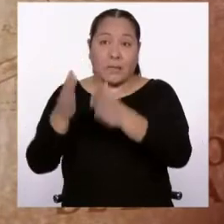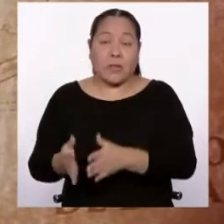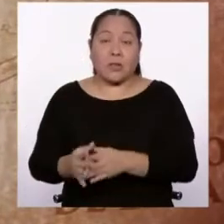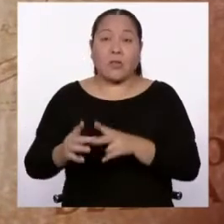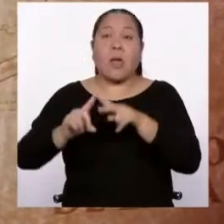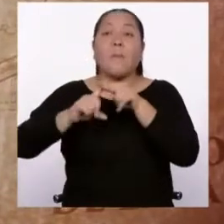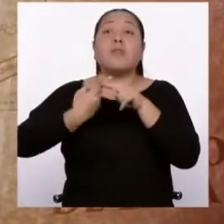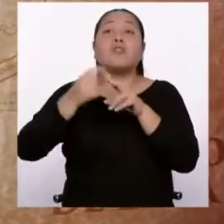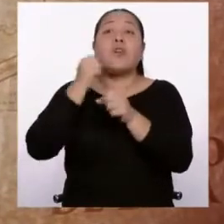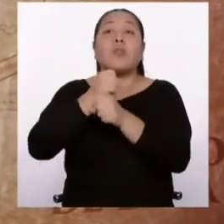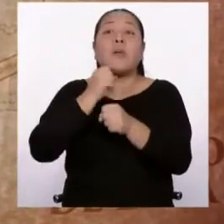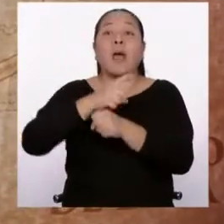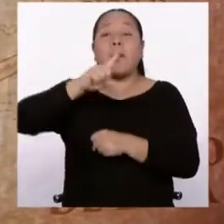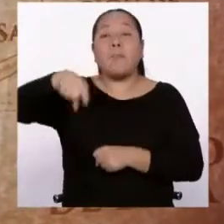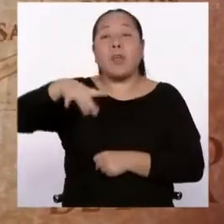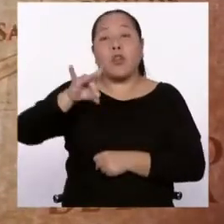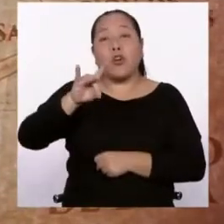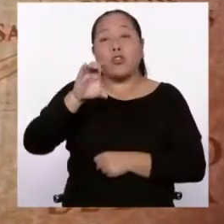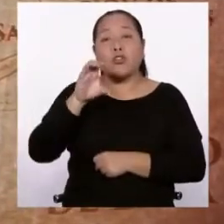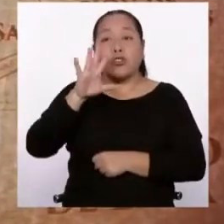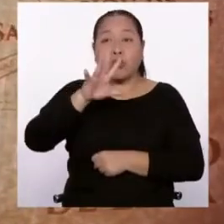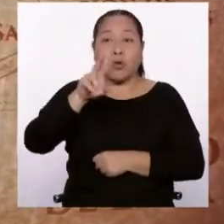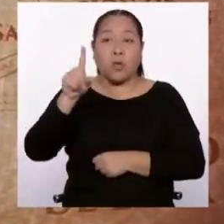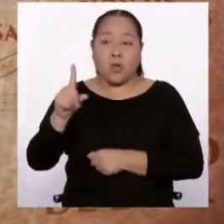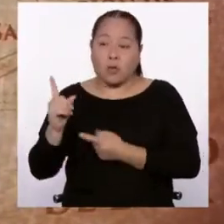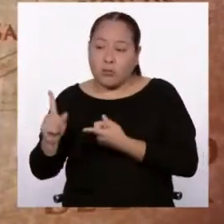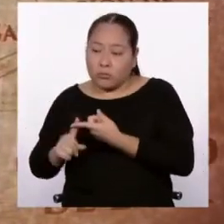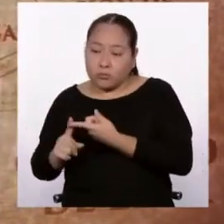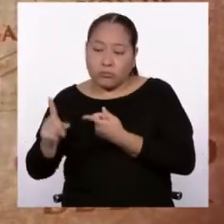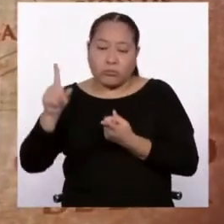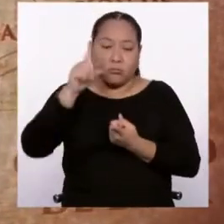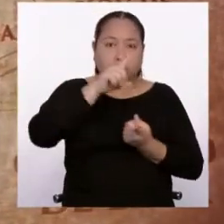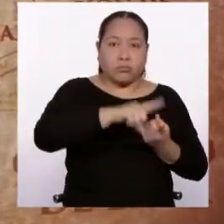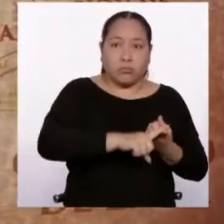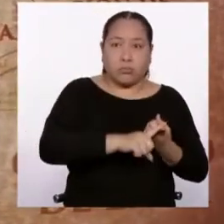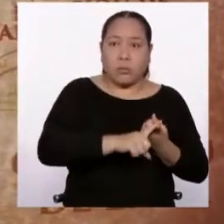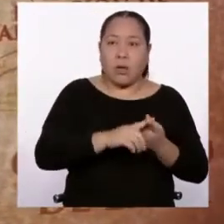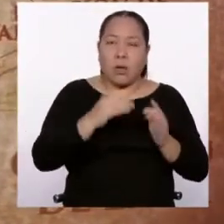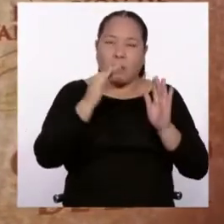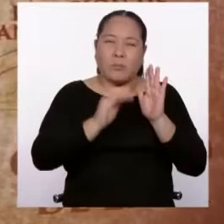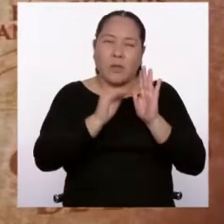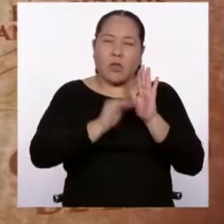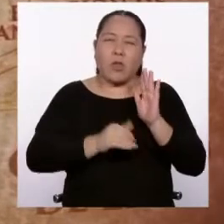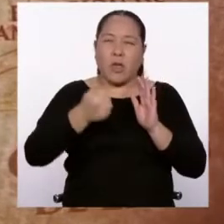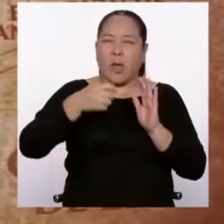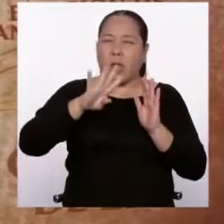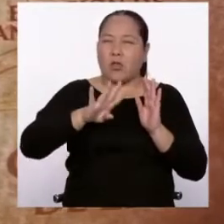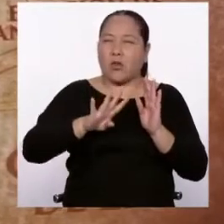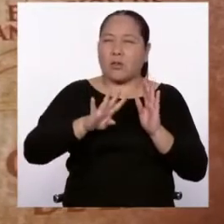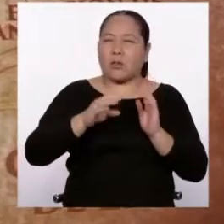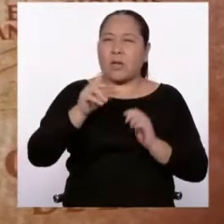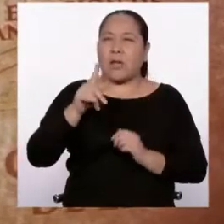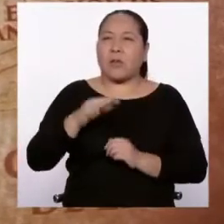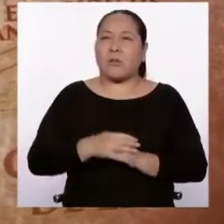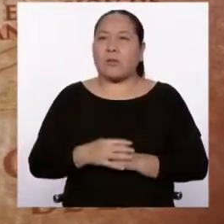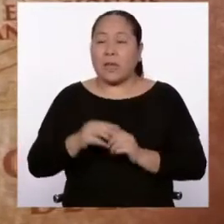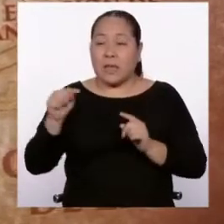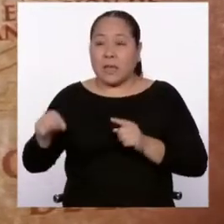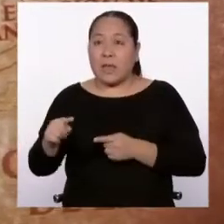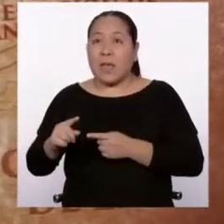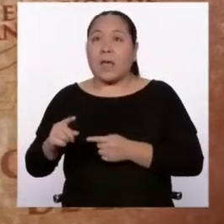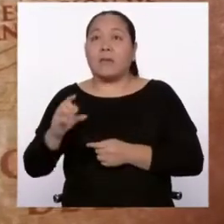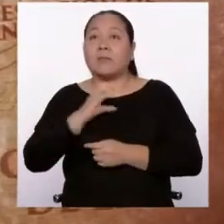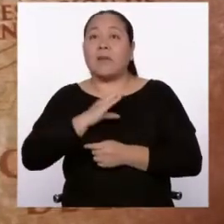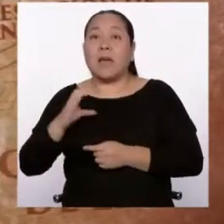en 1851, cubriendo una distancia menor a 14 kilómetros entre el muelle del puerto y